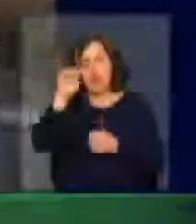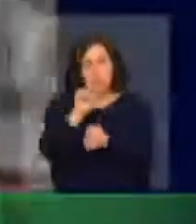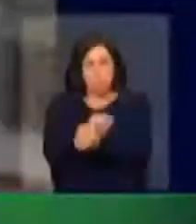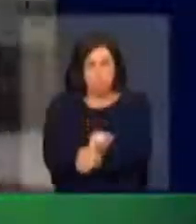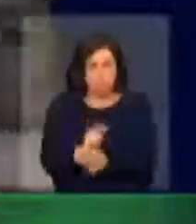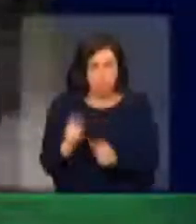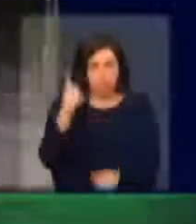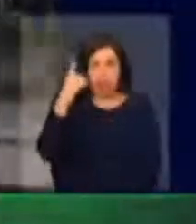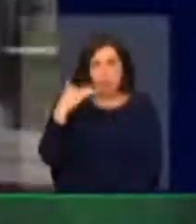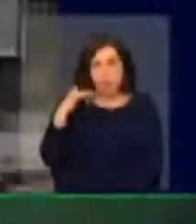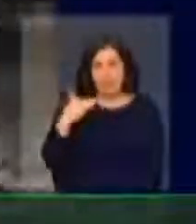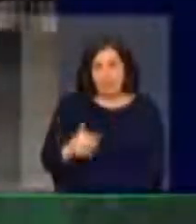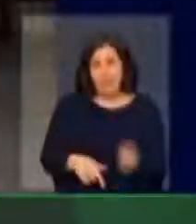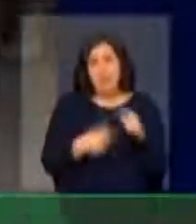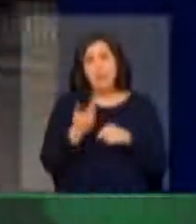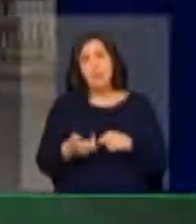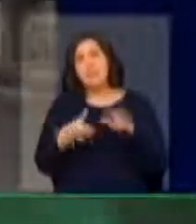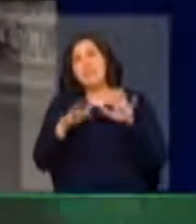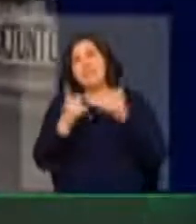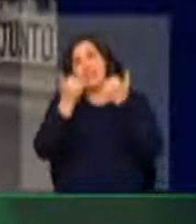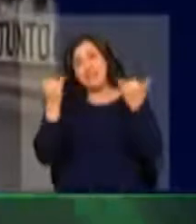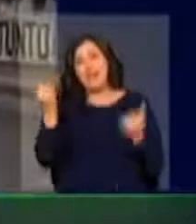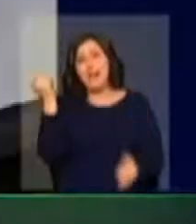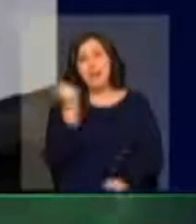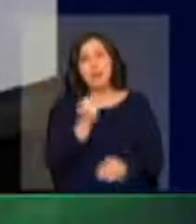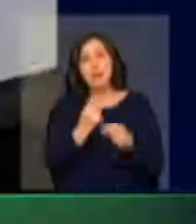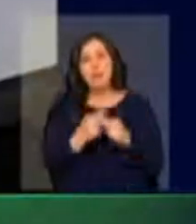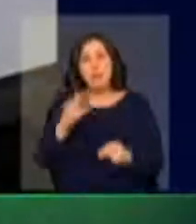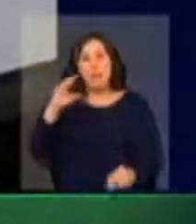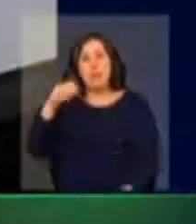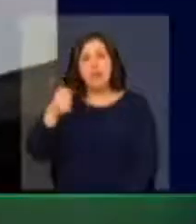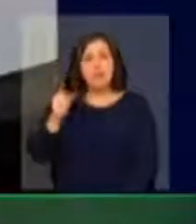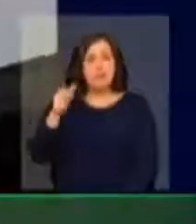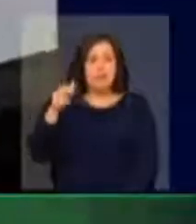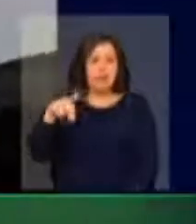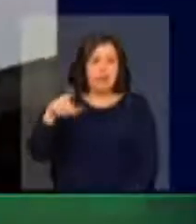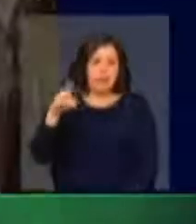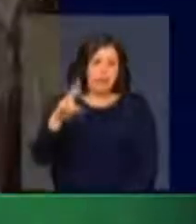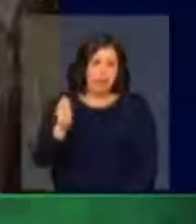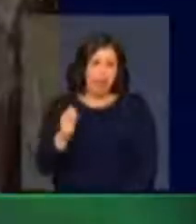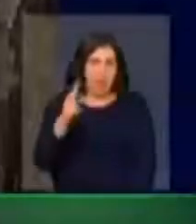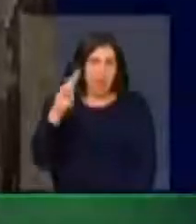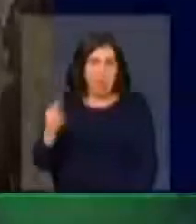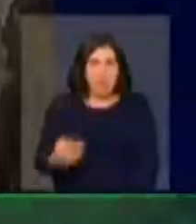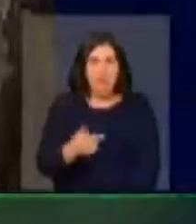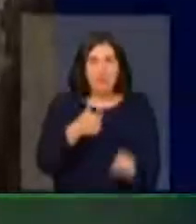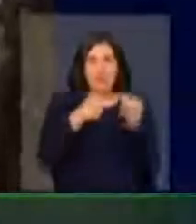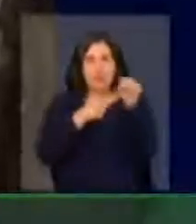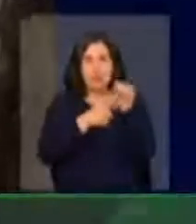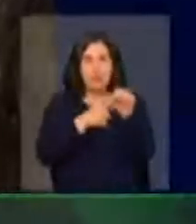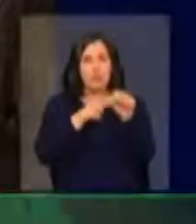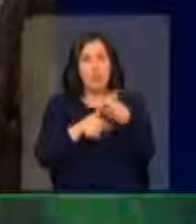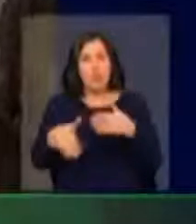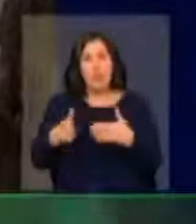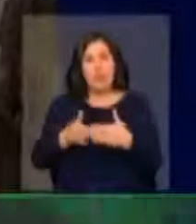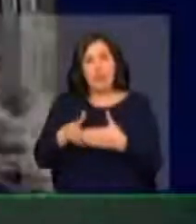adolescente. Apenas 10 días después, en Montevideo, asesinaron a Cassandra, de 39 años. Apareció muerta de un tiro en la nuca en Lima y Paraguay,